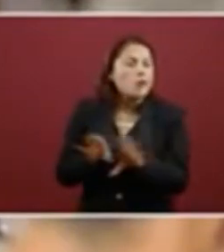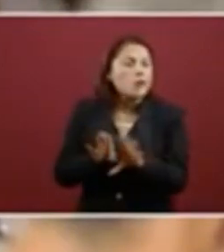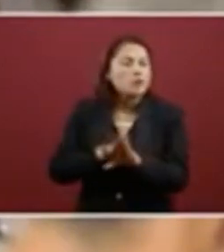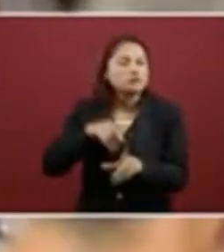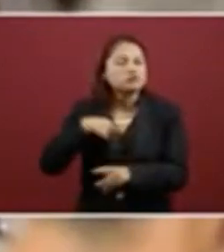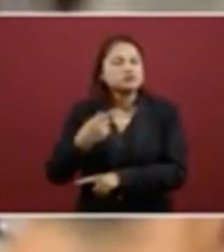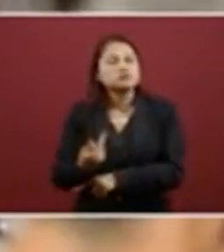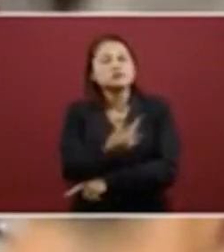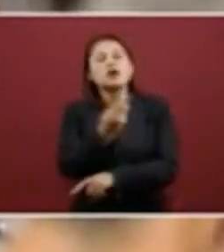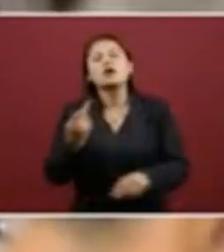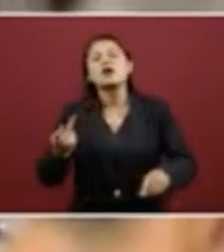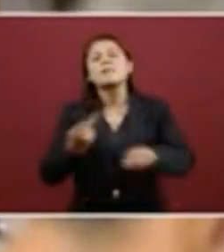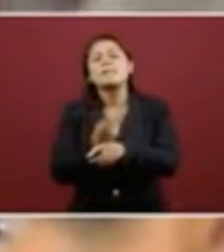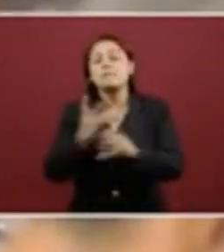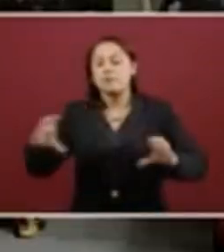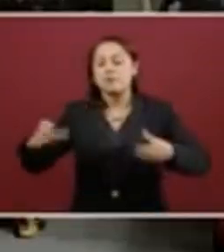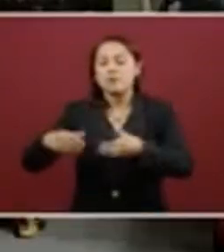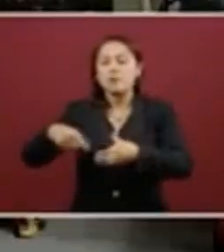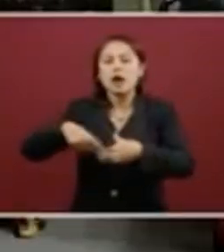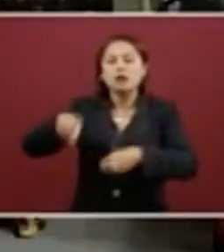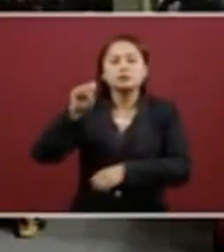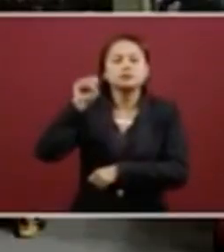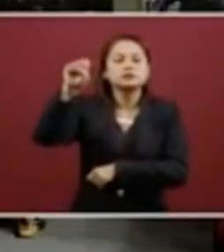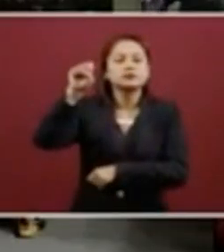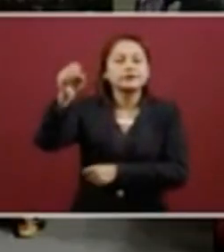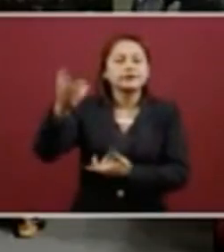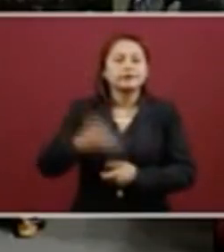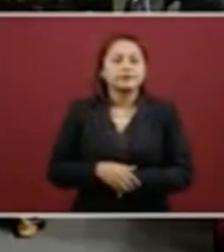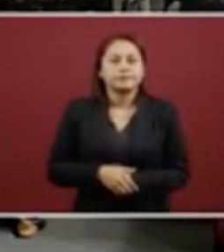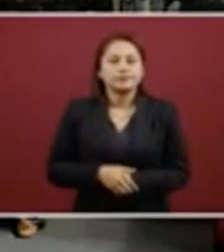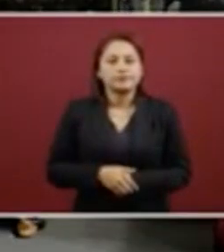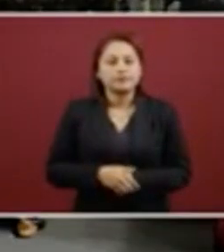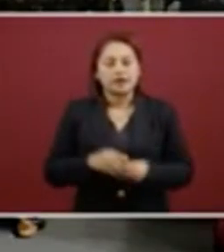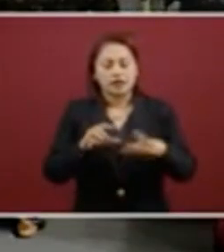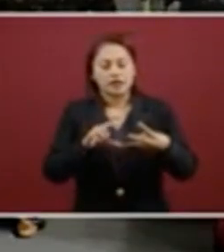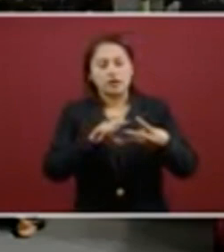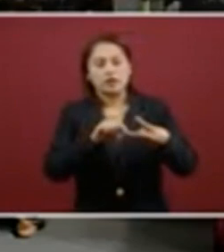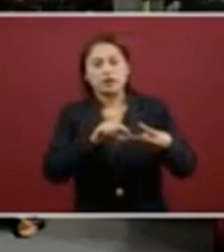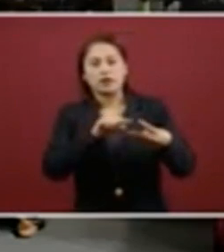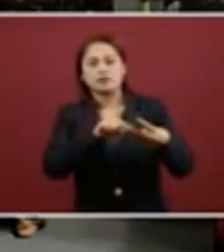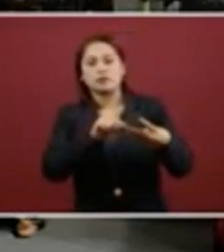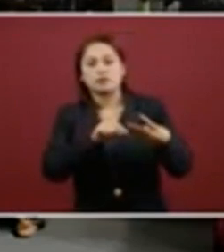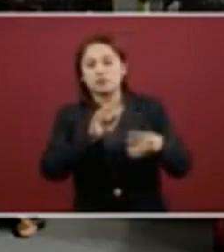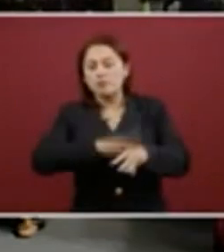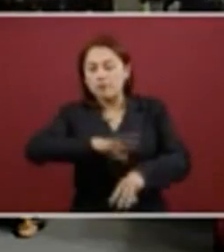verdad que lo van a hacer y lo van a hacer con buena gestión, cosa que me parecería